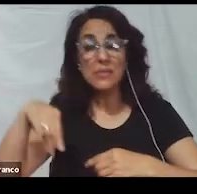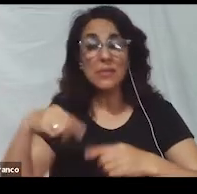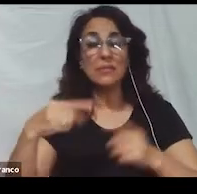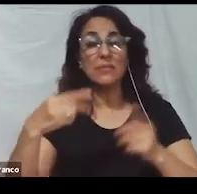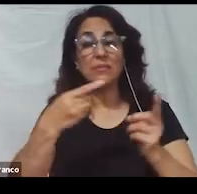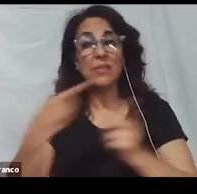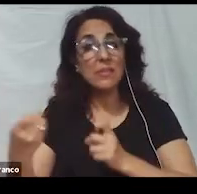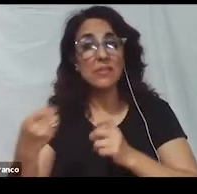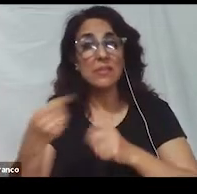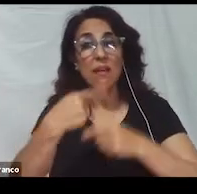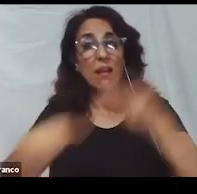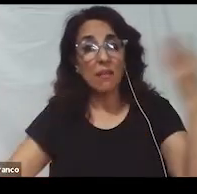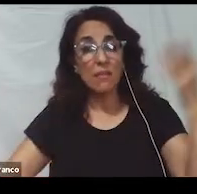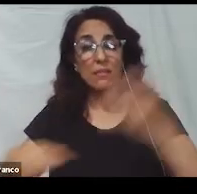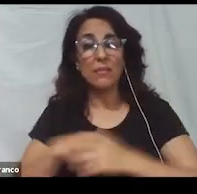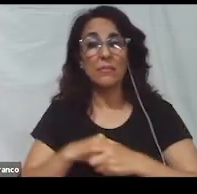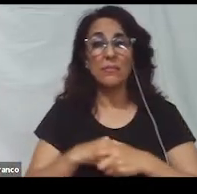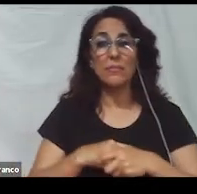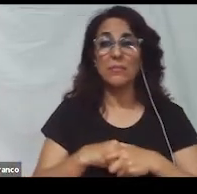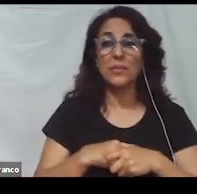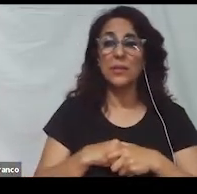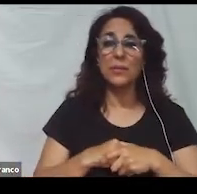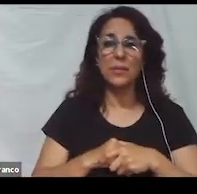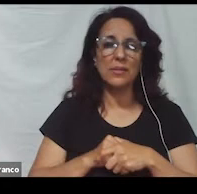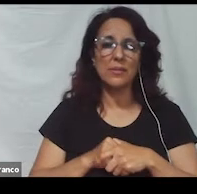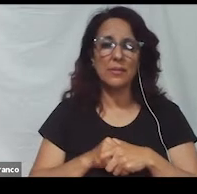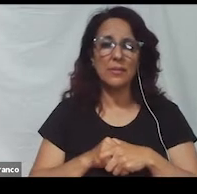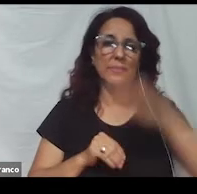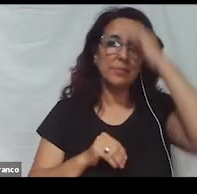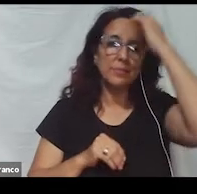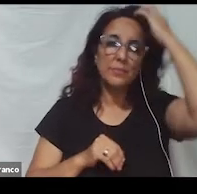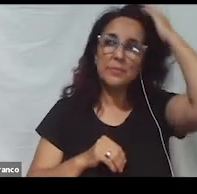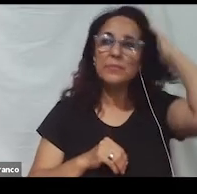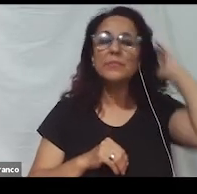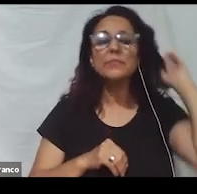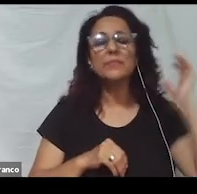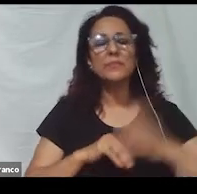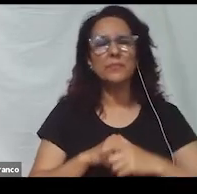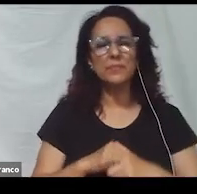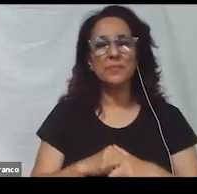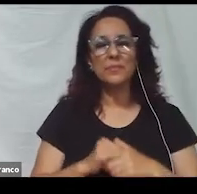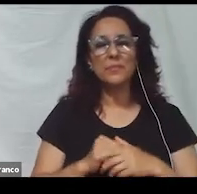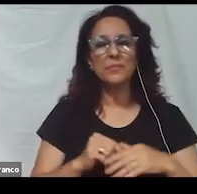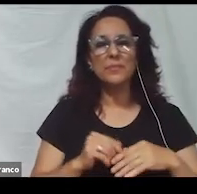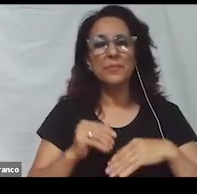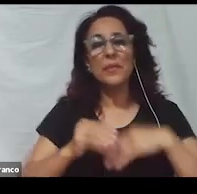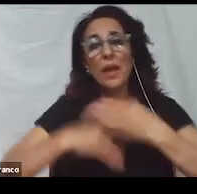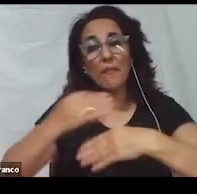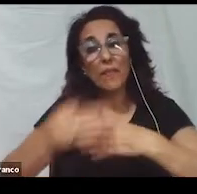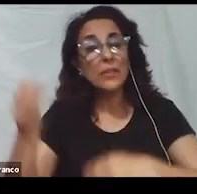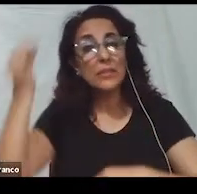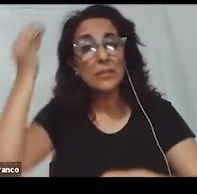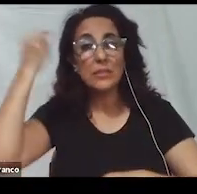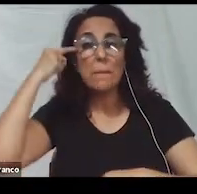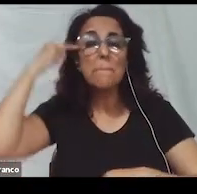sin necesidad de usar ninguna de estas librerías que están en esta lista. ¿Okay? Eso es totalmente cierto. Y a veces también se